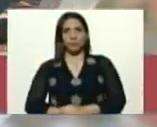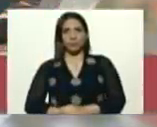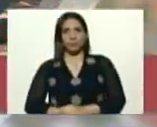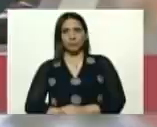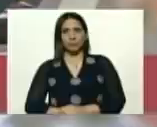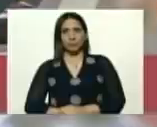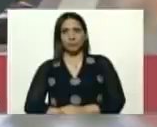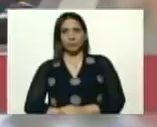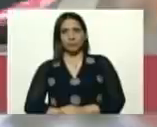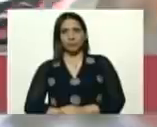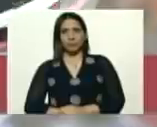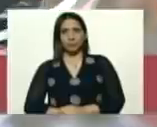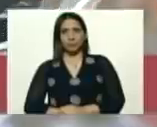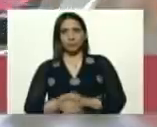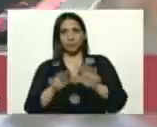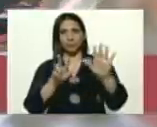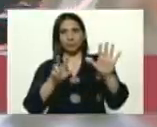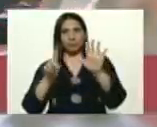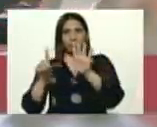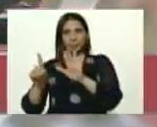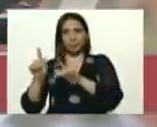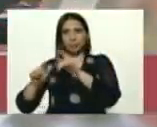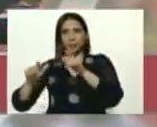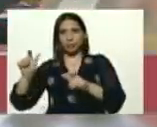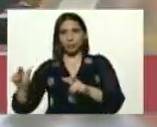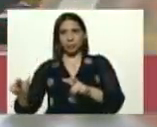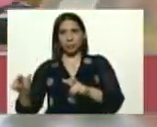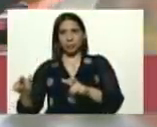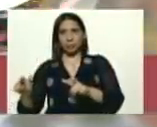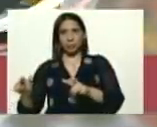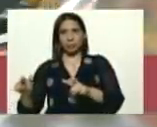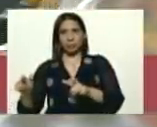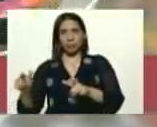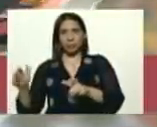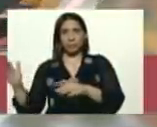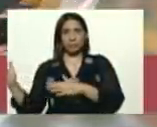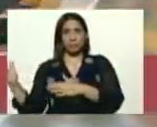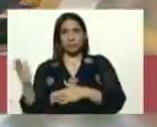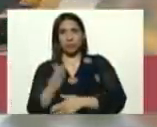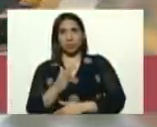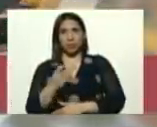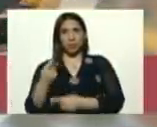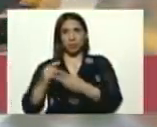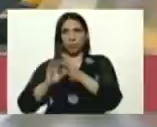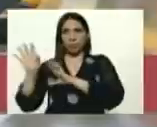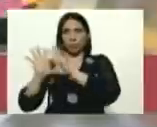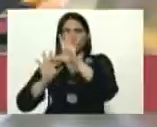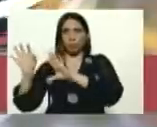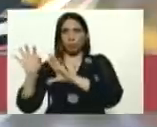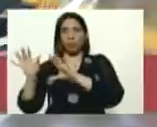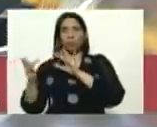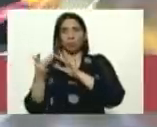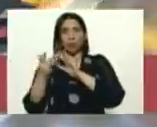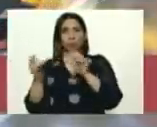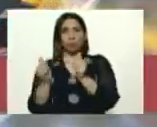de 86 casos importados y de contactos con importados.